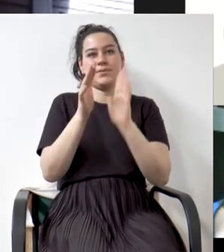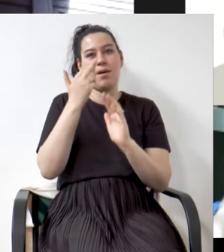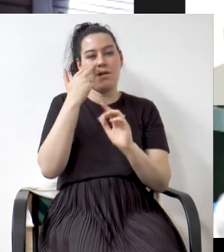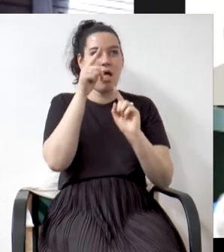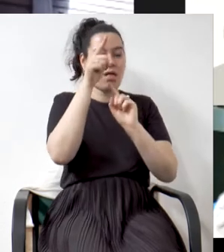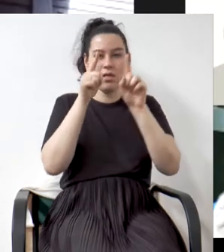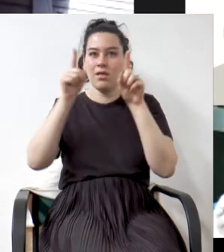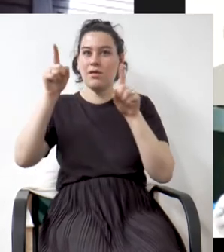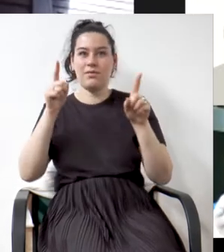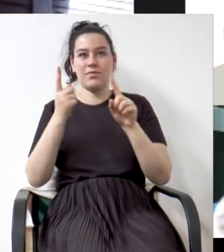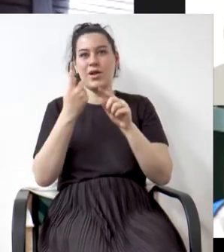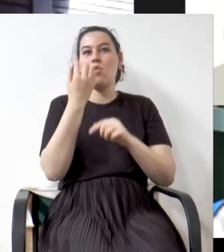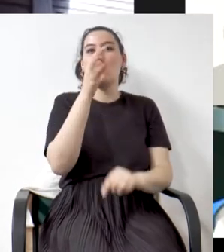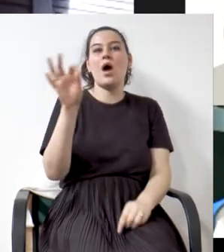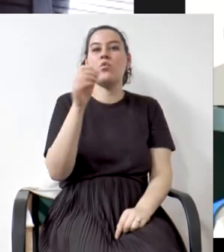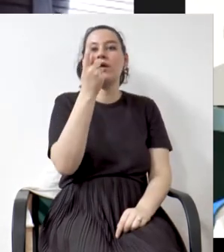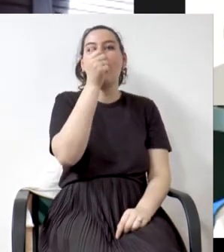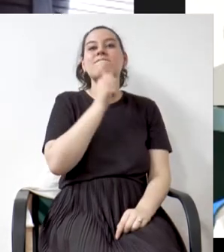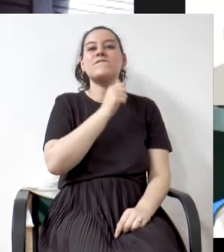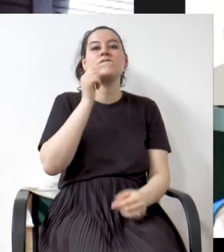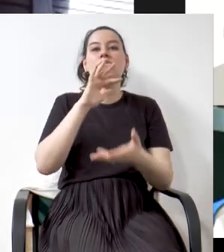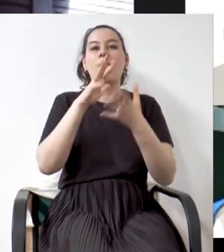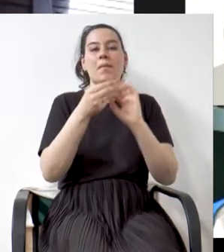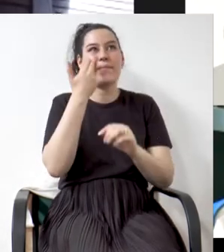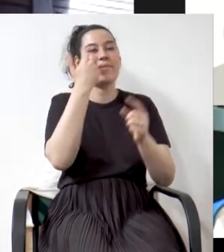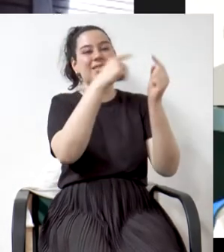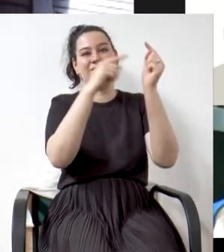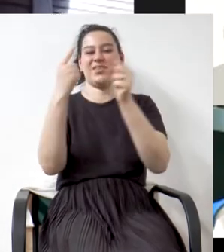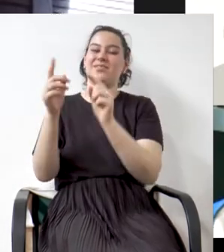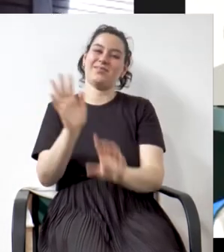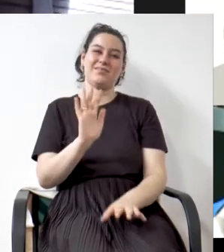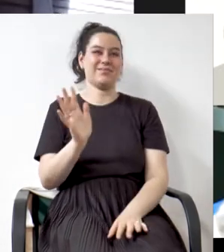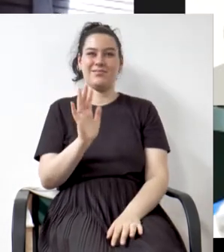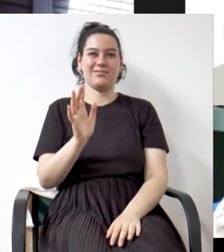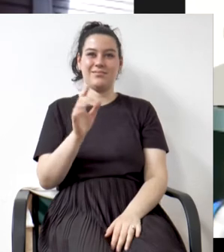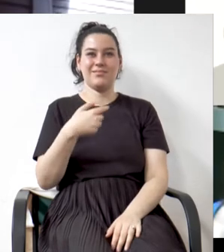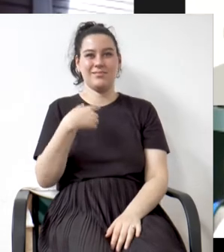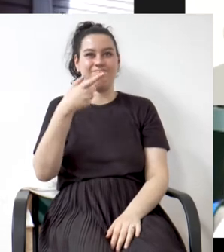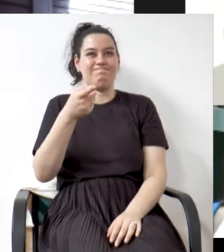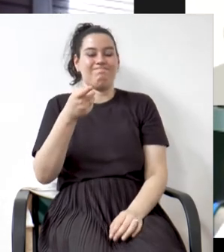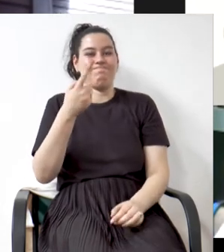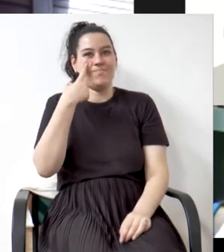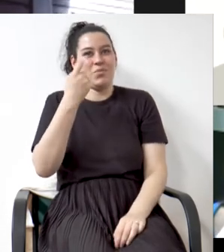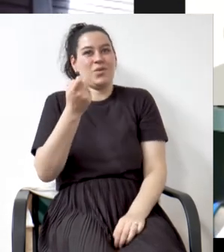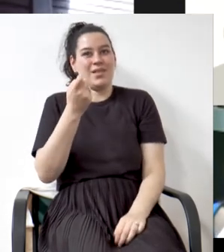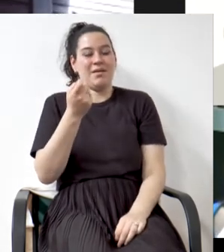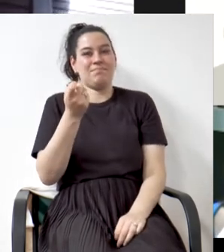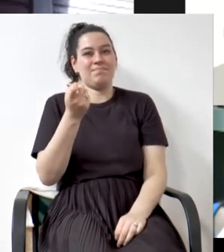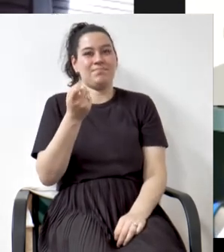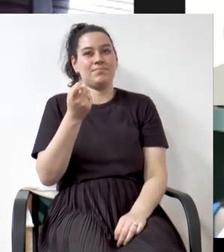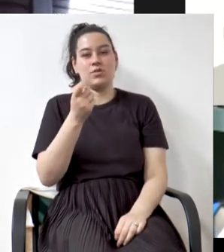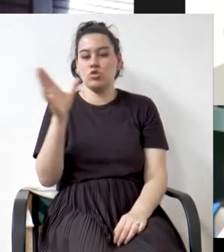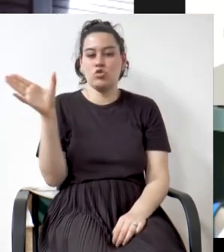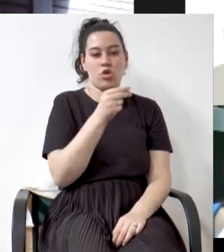el problema este de una herramienta única para hacer frente a problemas diversos y múltiples, y querer simplificar